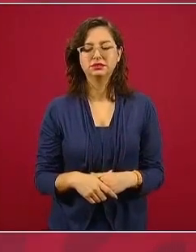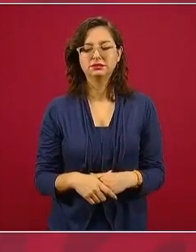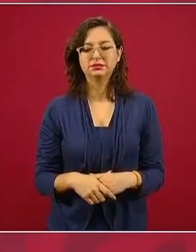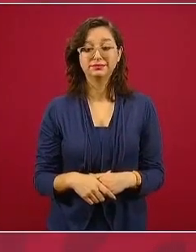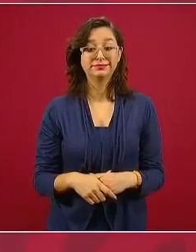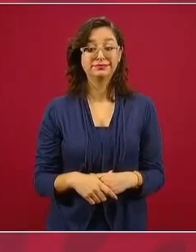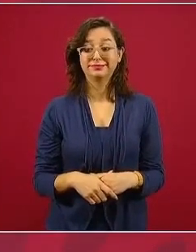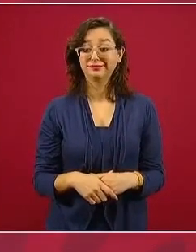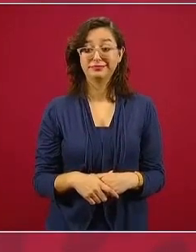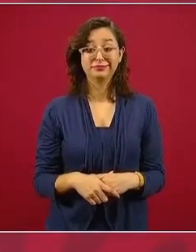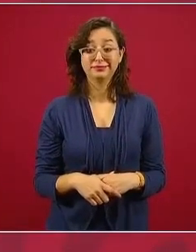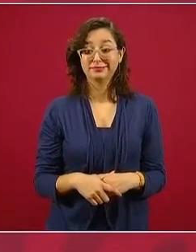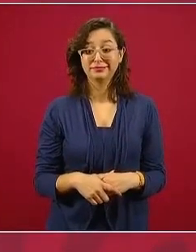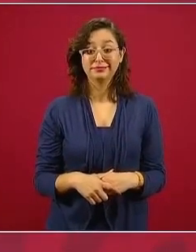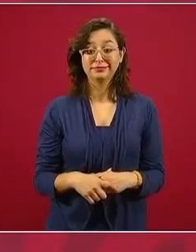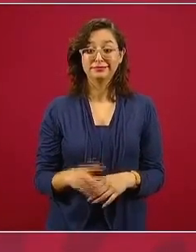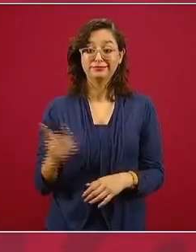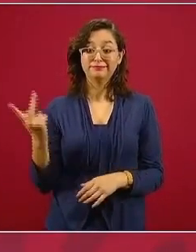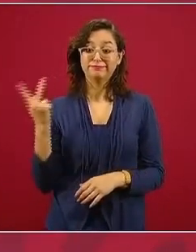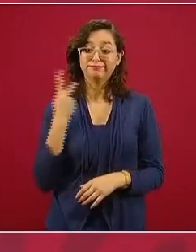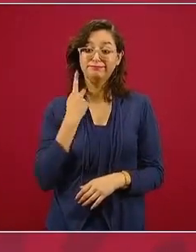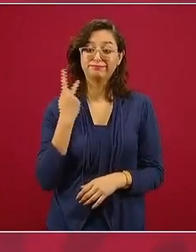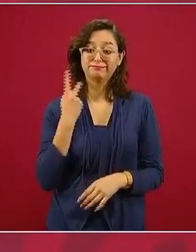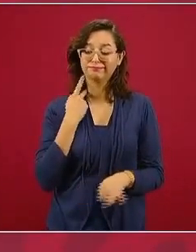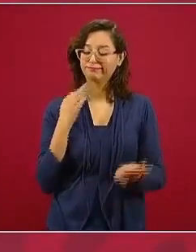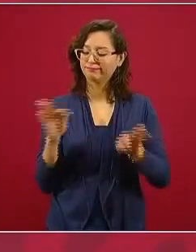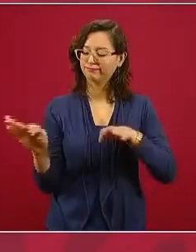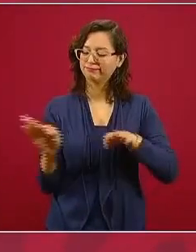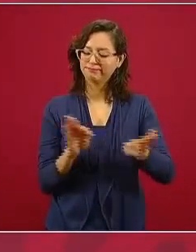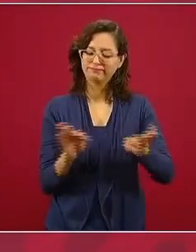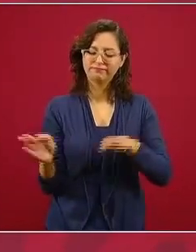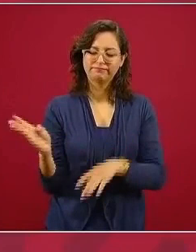y la política es un noble oficio,